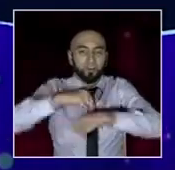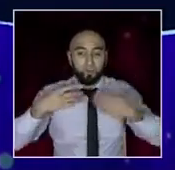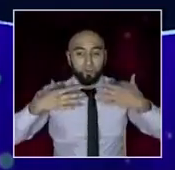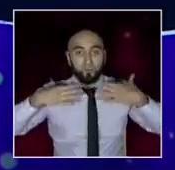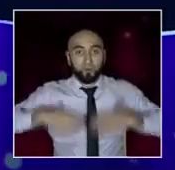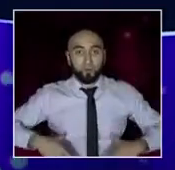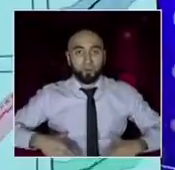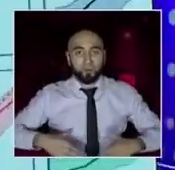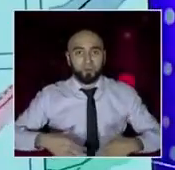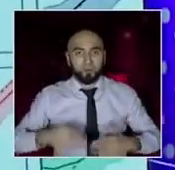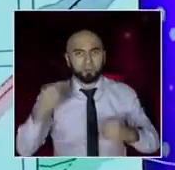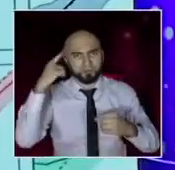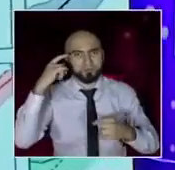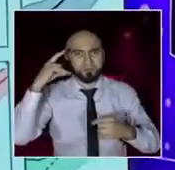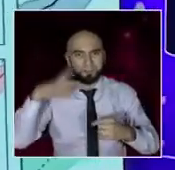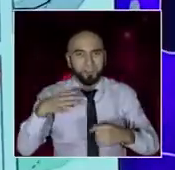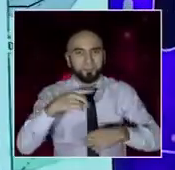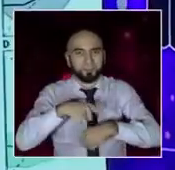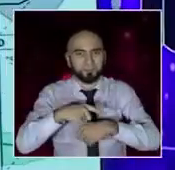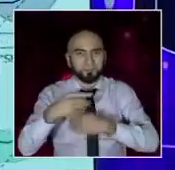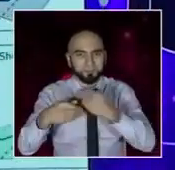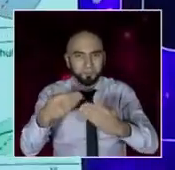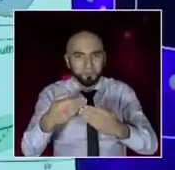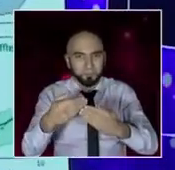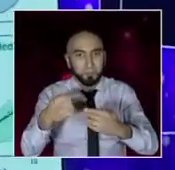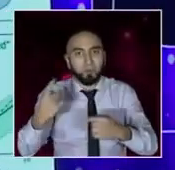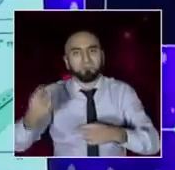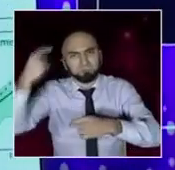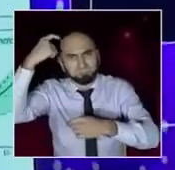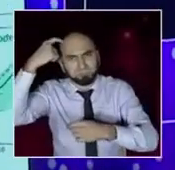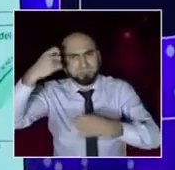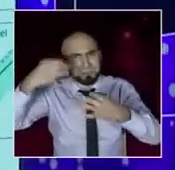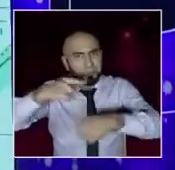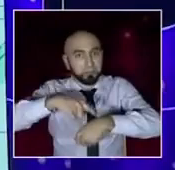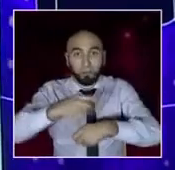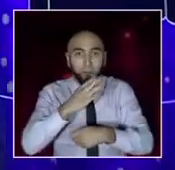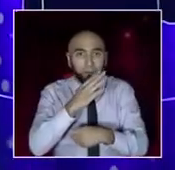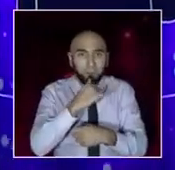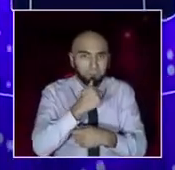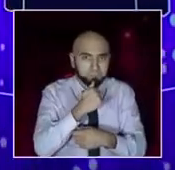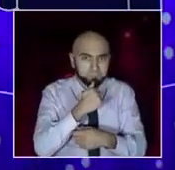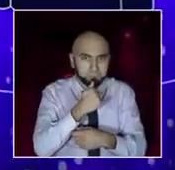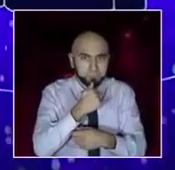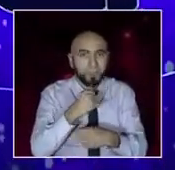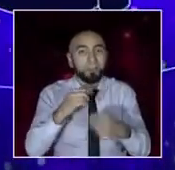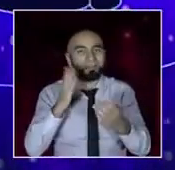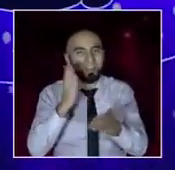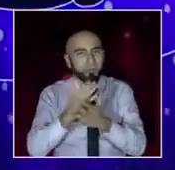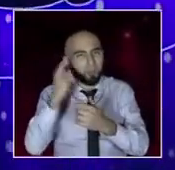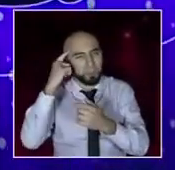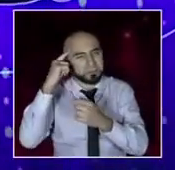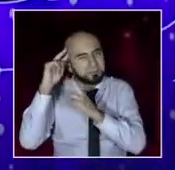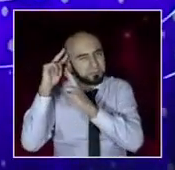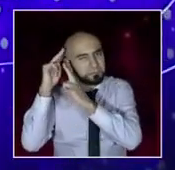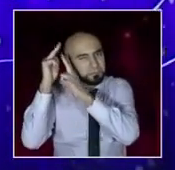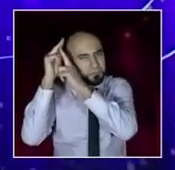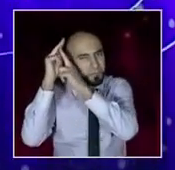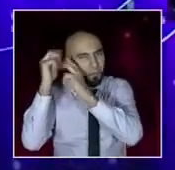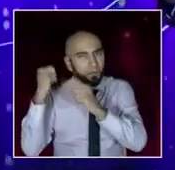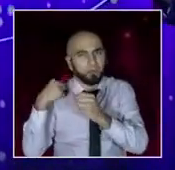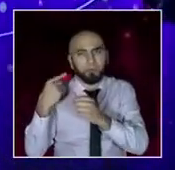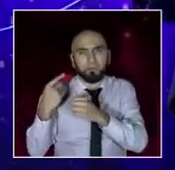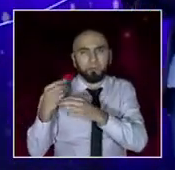un smartwatch en la cabeza. Entonces, la experiencia de tiempo tiene que ser un tipo de construcción o inferencia, y con mi